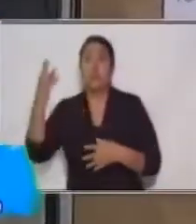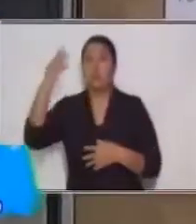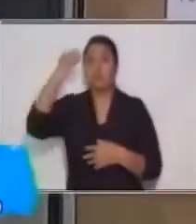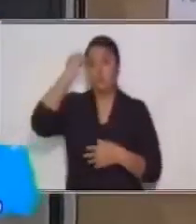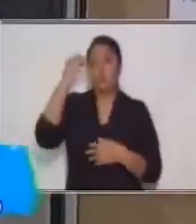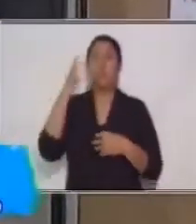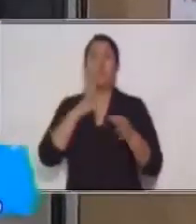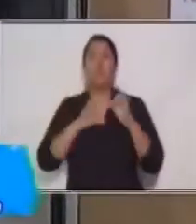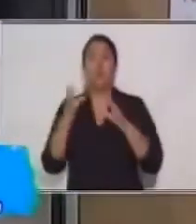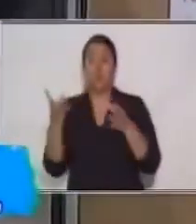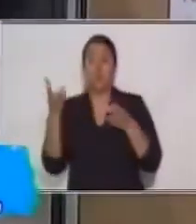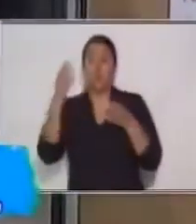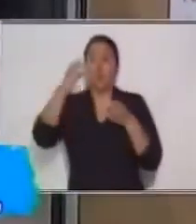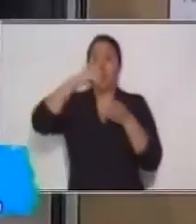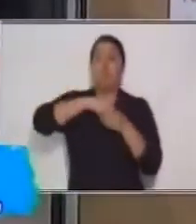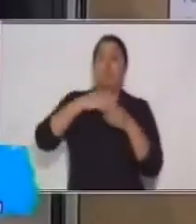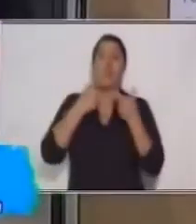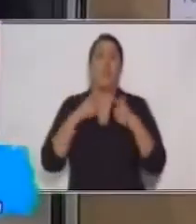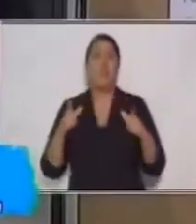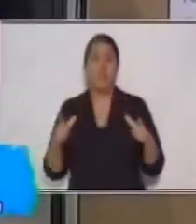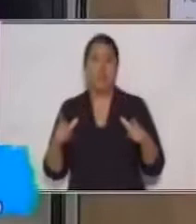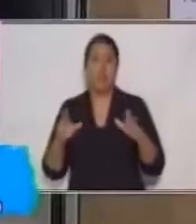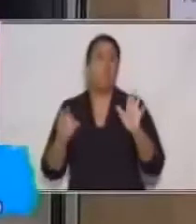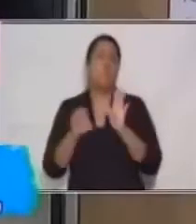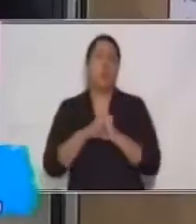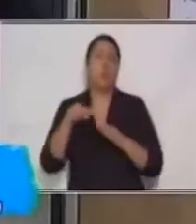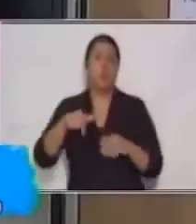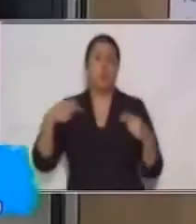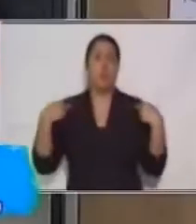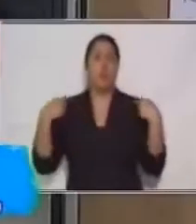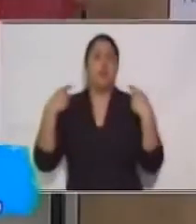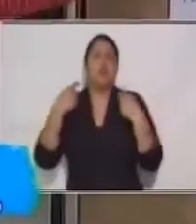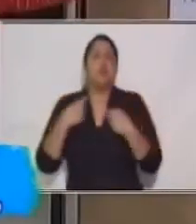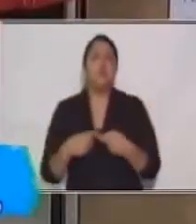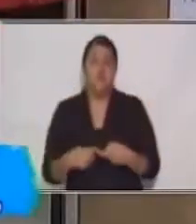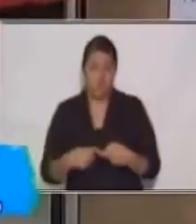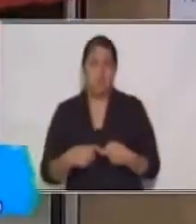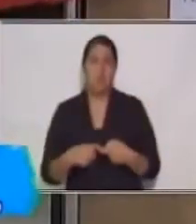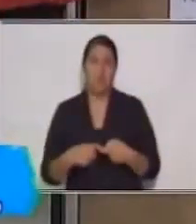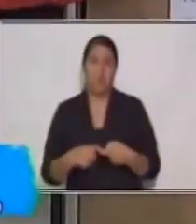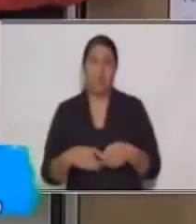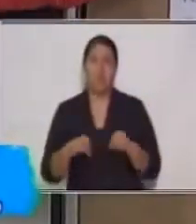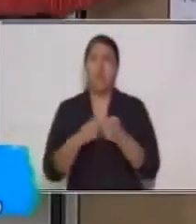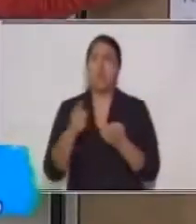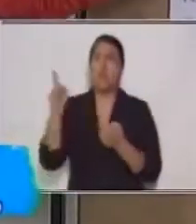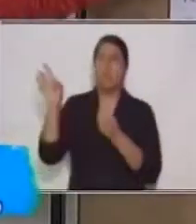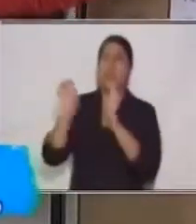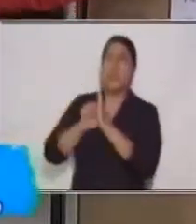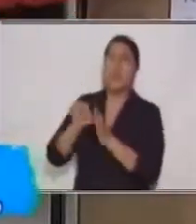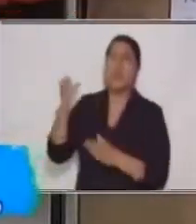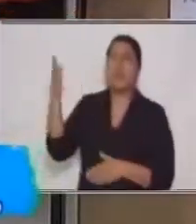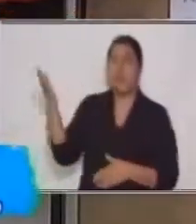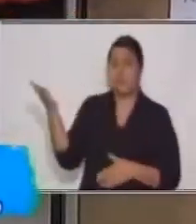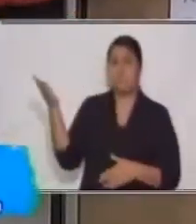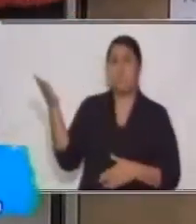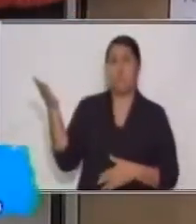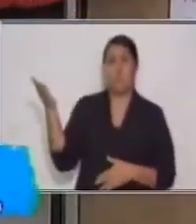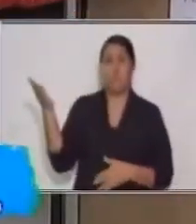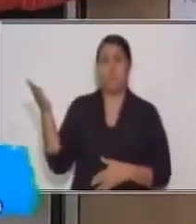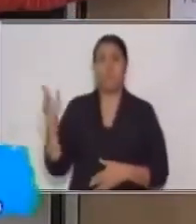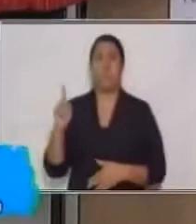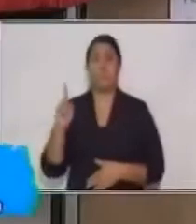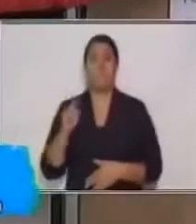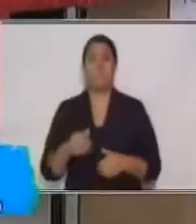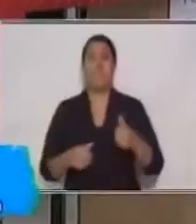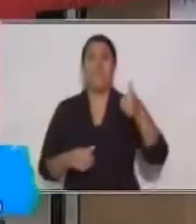lengua. En este caso, si estamos hablando de nuestra lengua, es español. El ejemplo que les traigo es que la